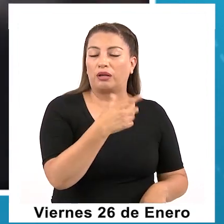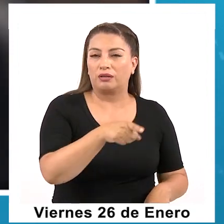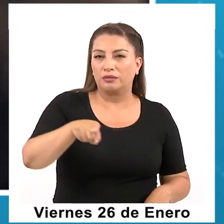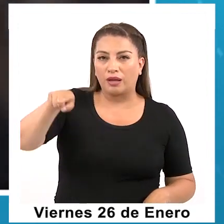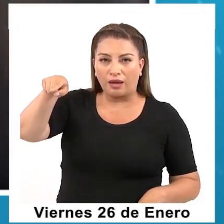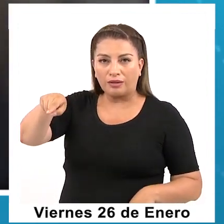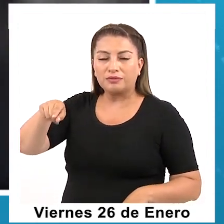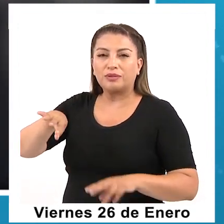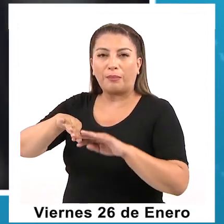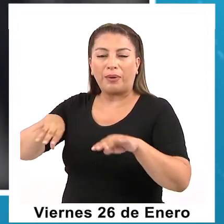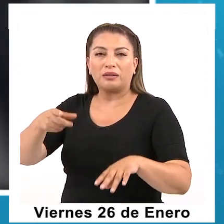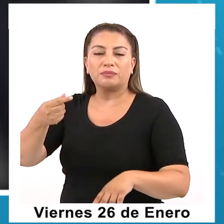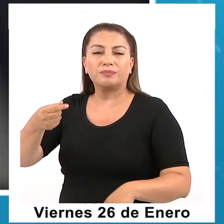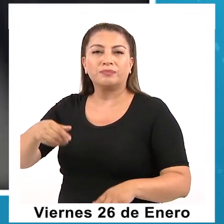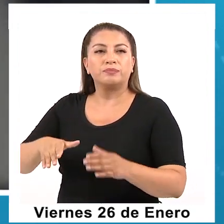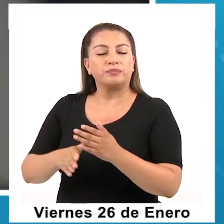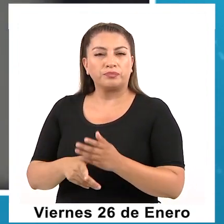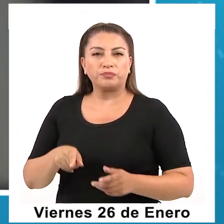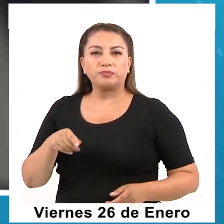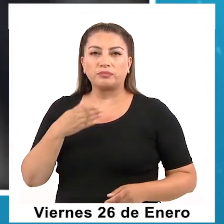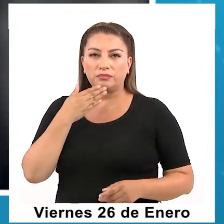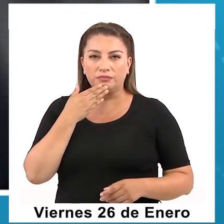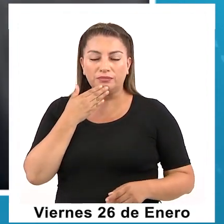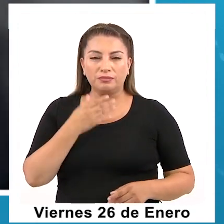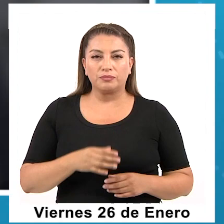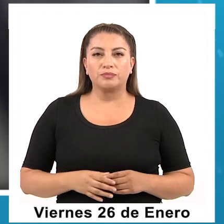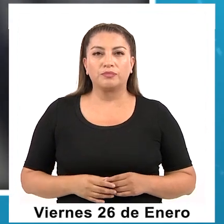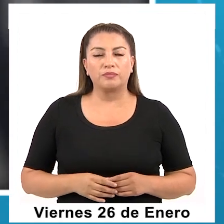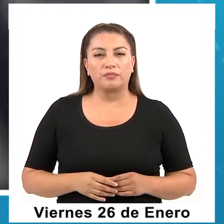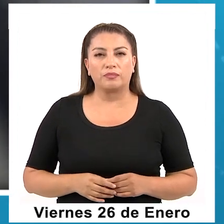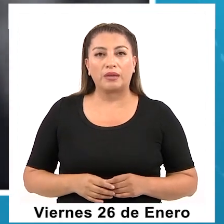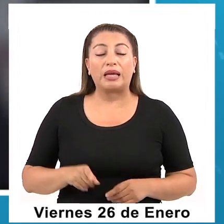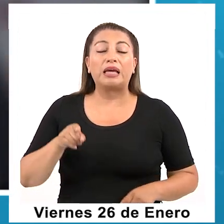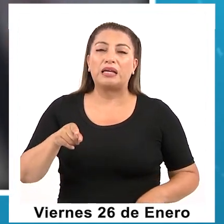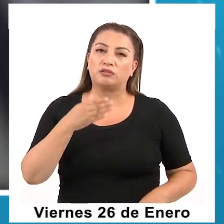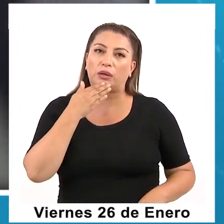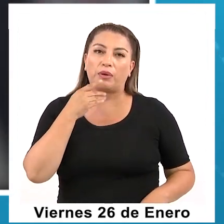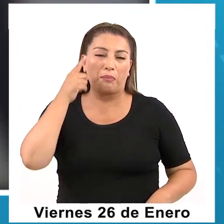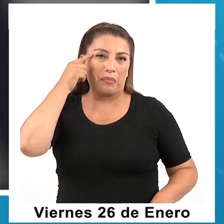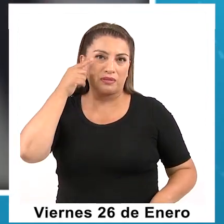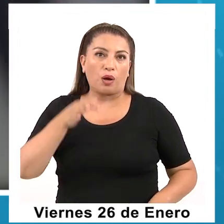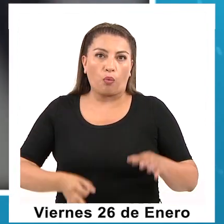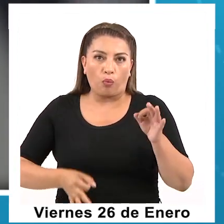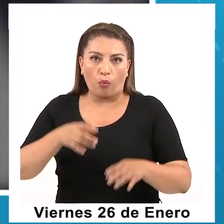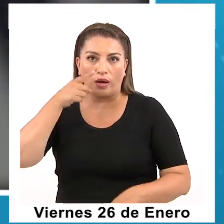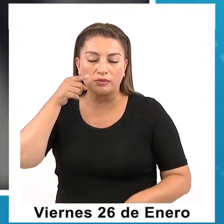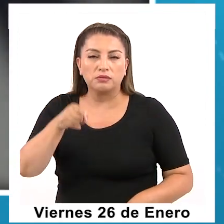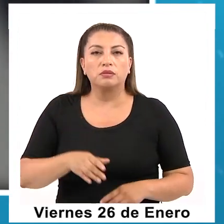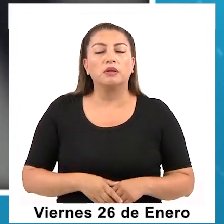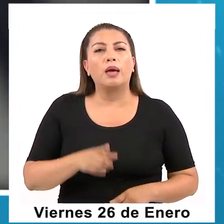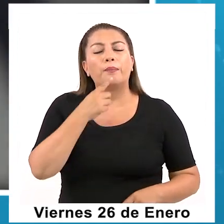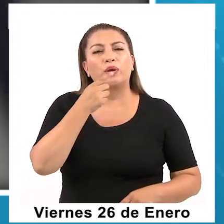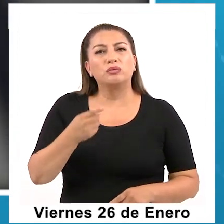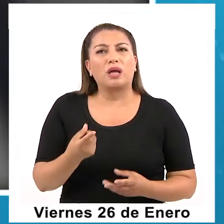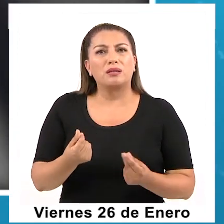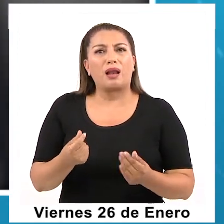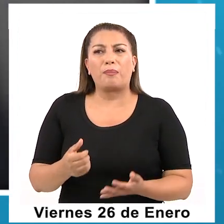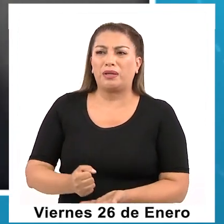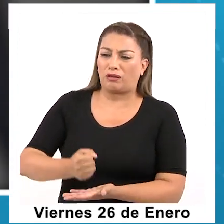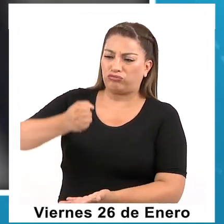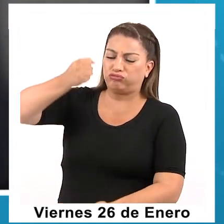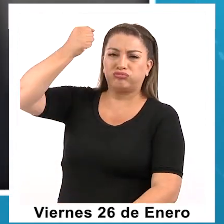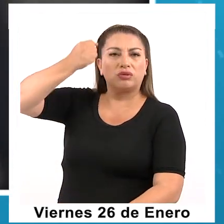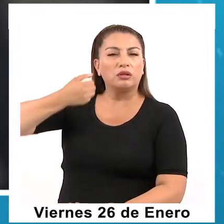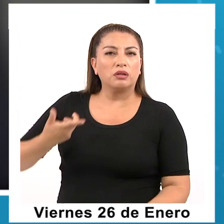los bienes jurídicos protegidos por los tipos penales. Sin Y eso embargo, también lo toma en cuenta el Sin juez. embargo, toda esta cantidad de plata la